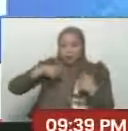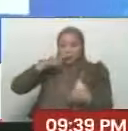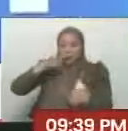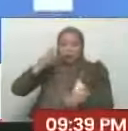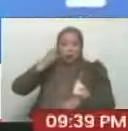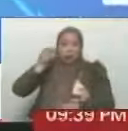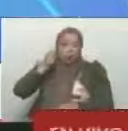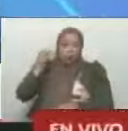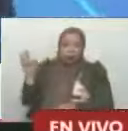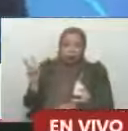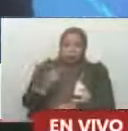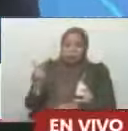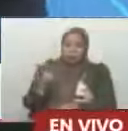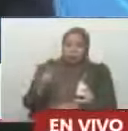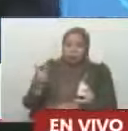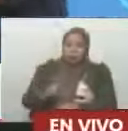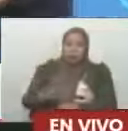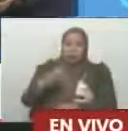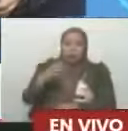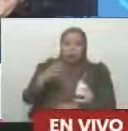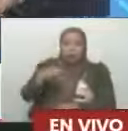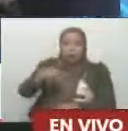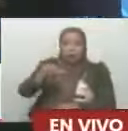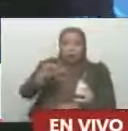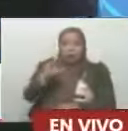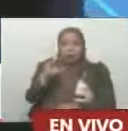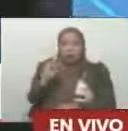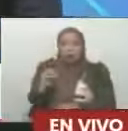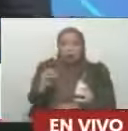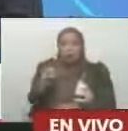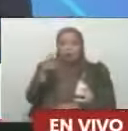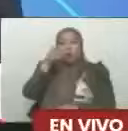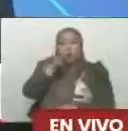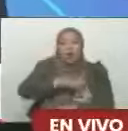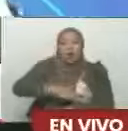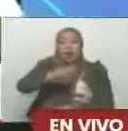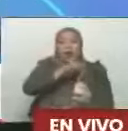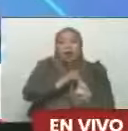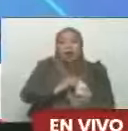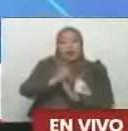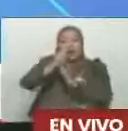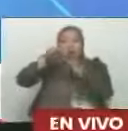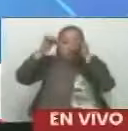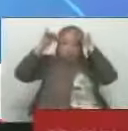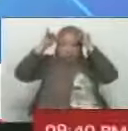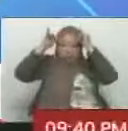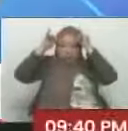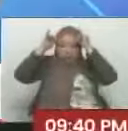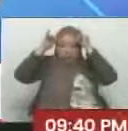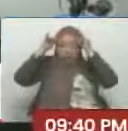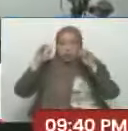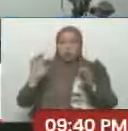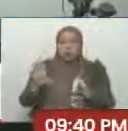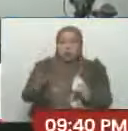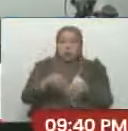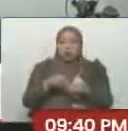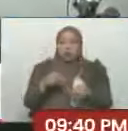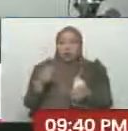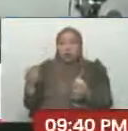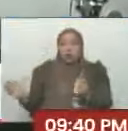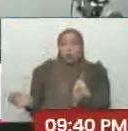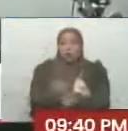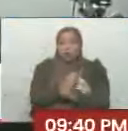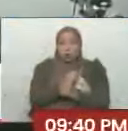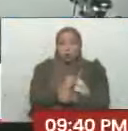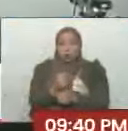venezolana. Chuao. Chuao. Estos son los héroes, mira. Estos fueron los que capturaron a los